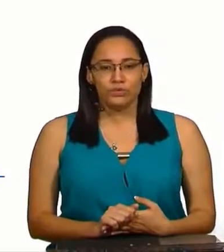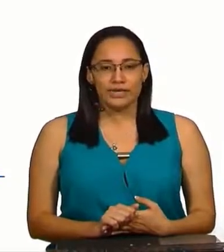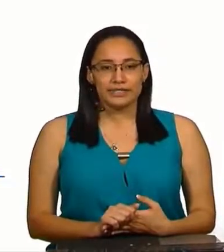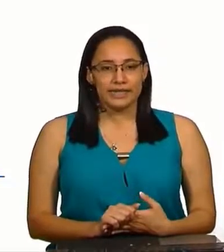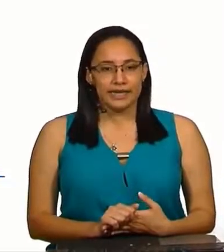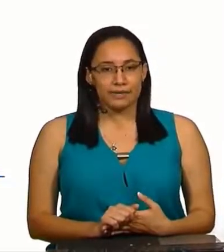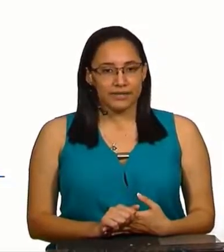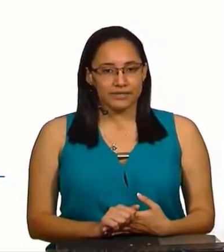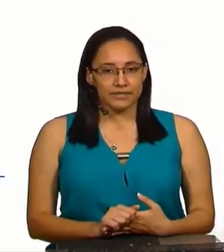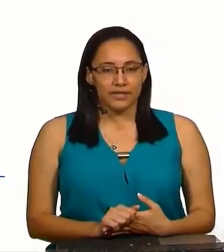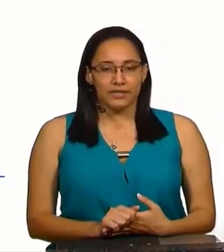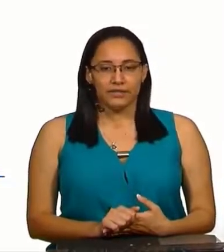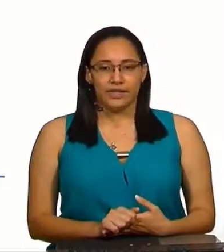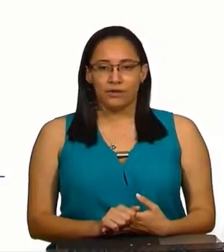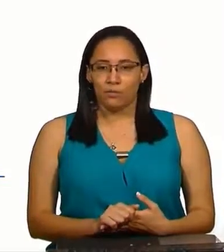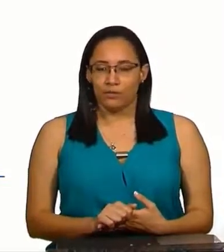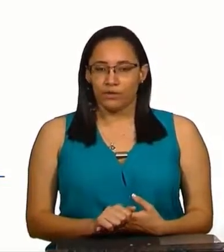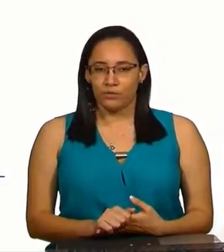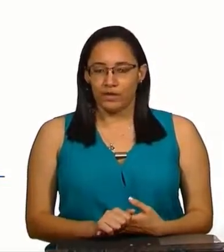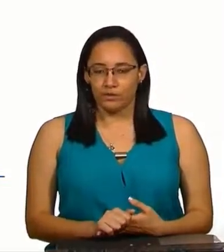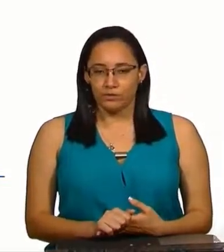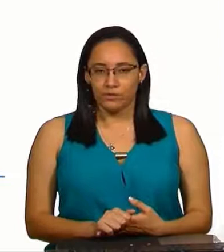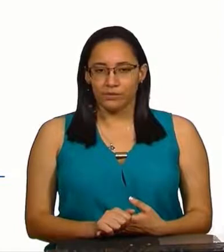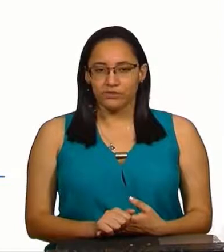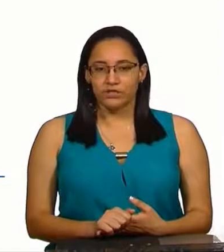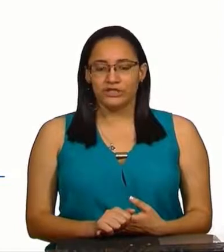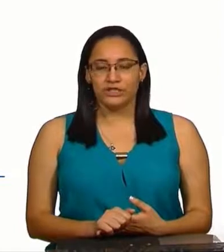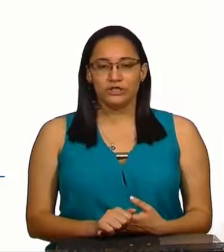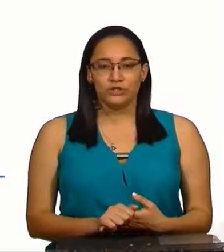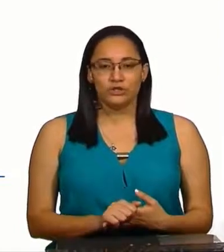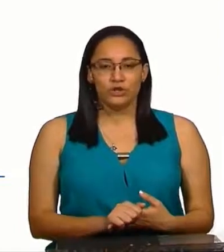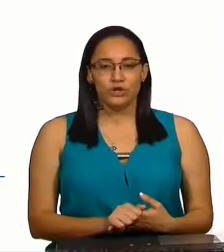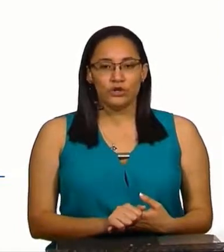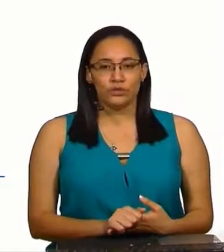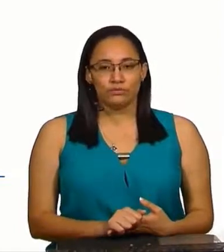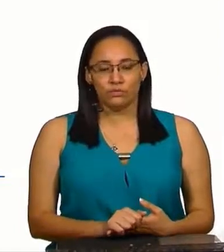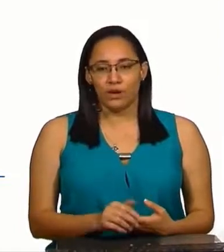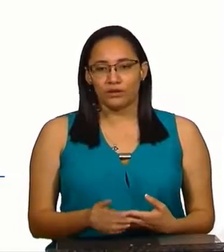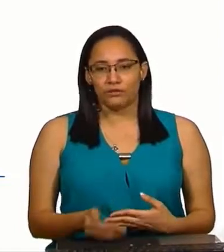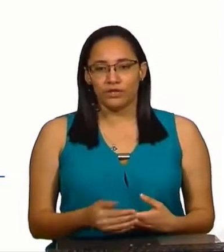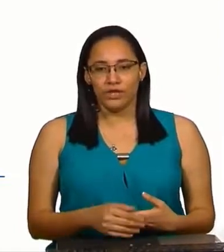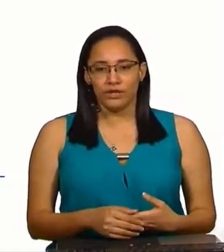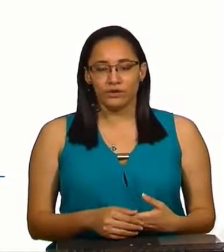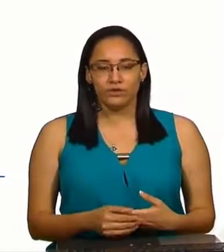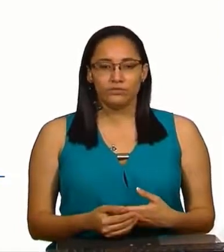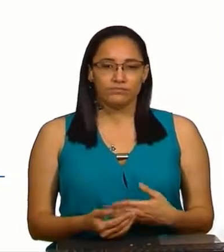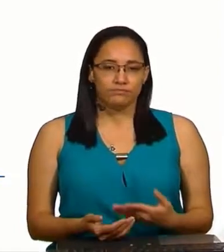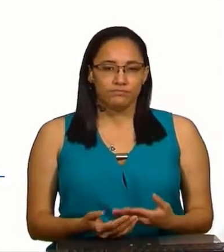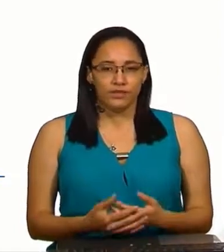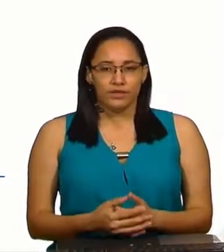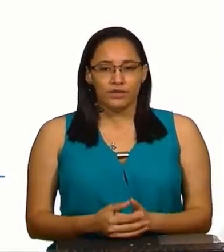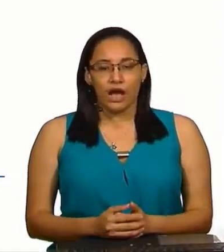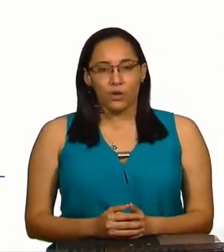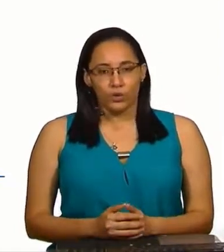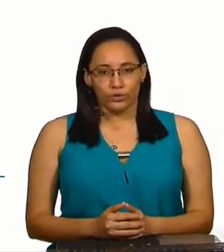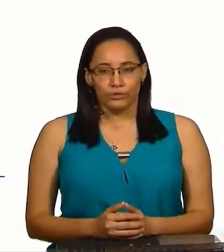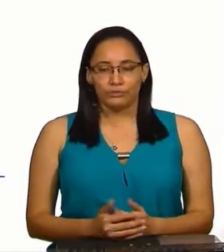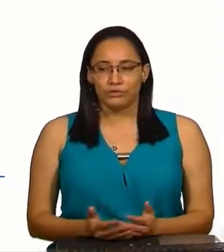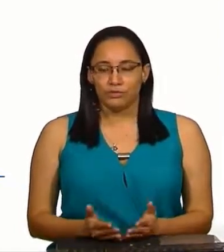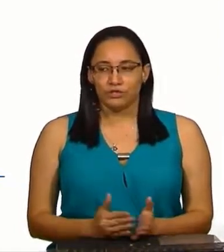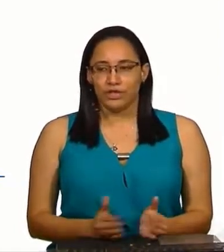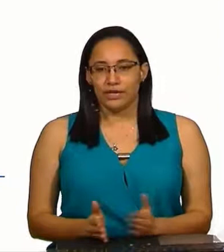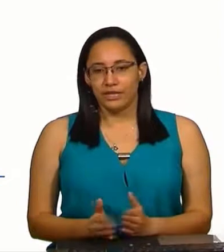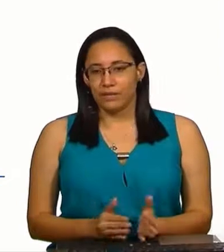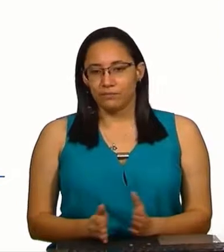Yo nunca seré capaz de comprar un carro nuevo si yo no guardo dinero o